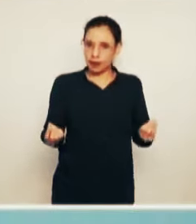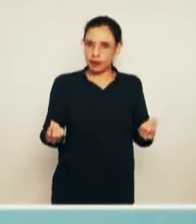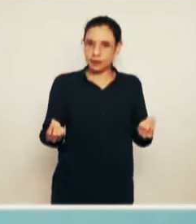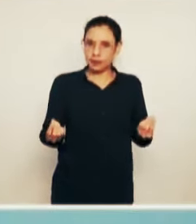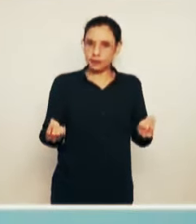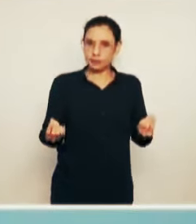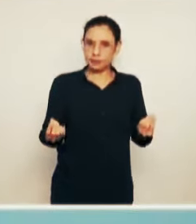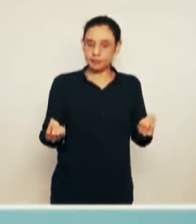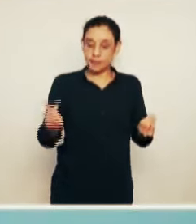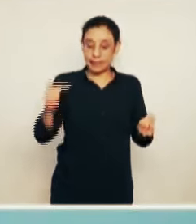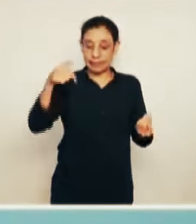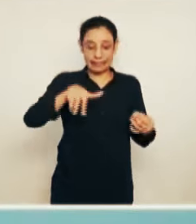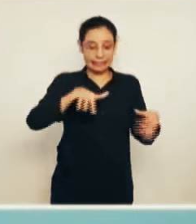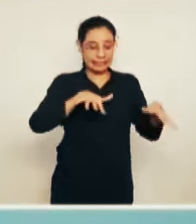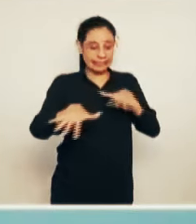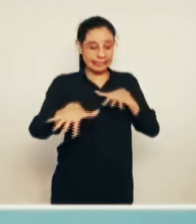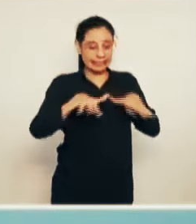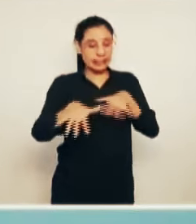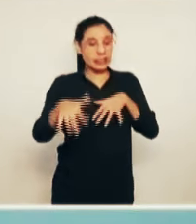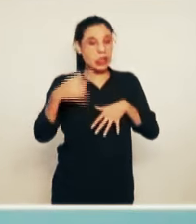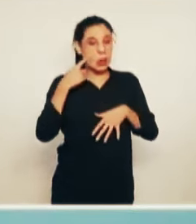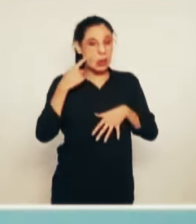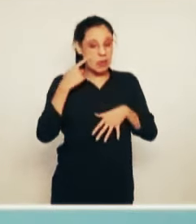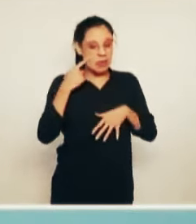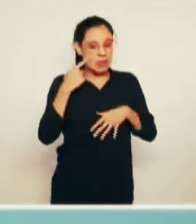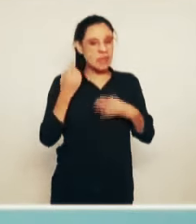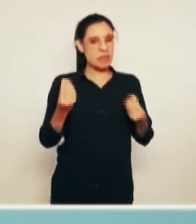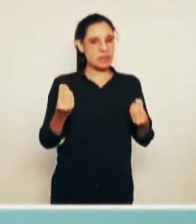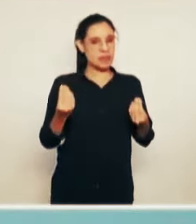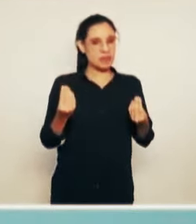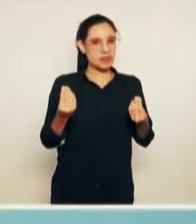esto que hoy estamos viviendo también nos obliga